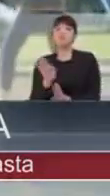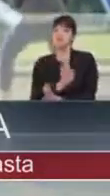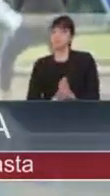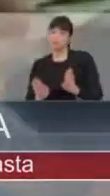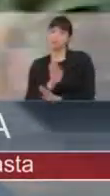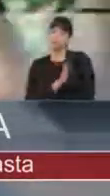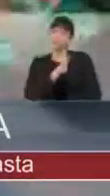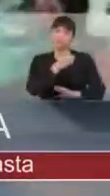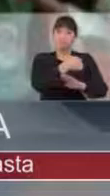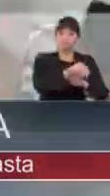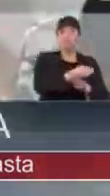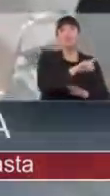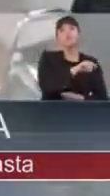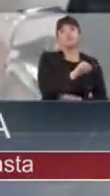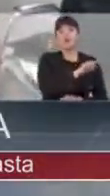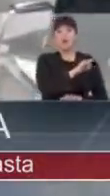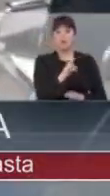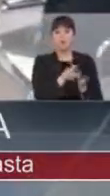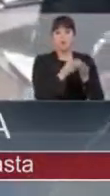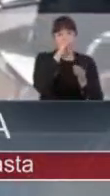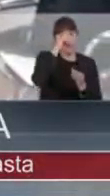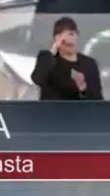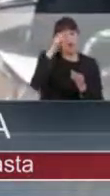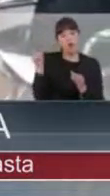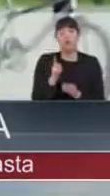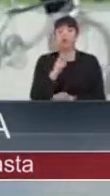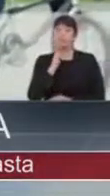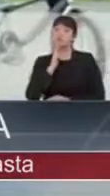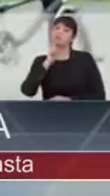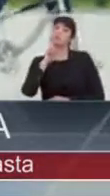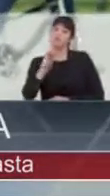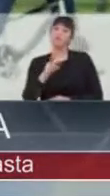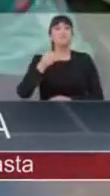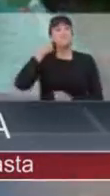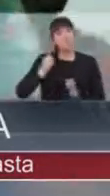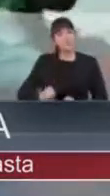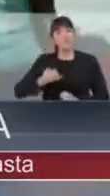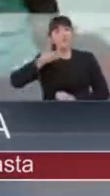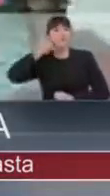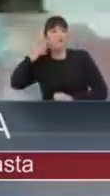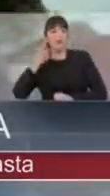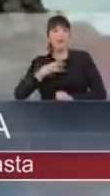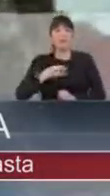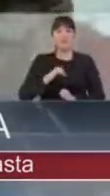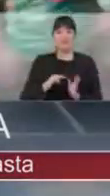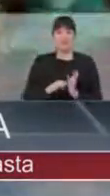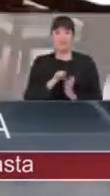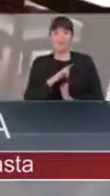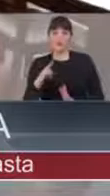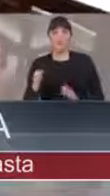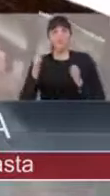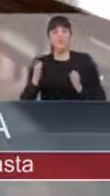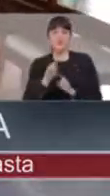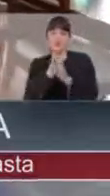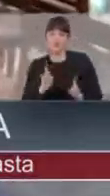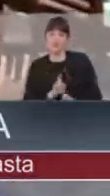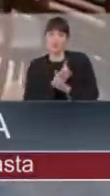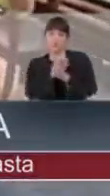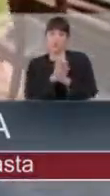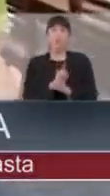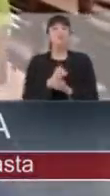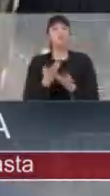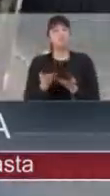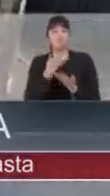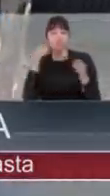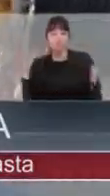hospitalizaciones y consultas tardías. El llamado a la ciudadanía no solo es a protegerse, sino que también a consultar en el lugar debido.